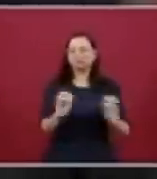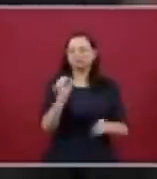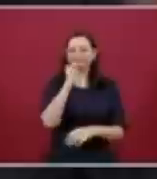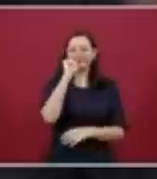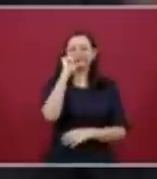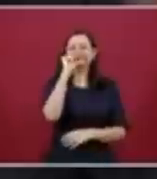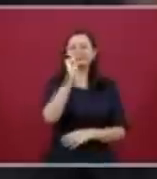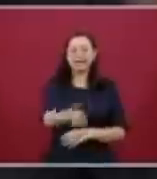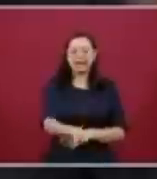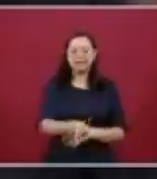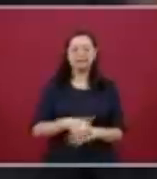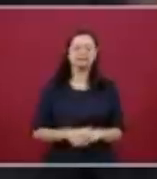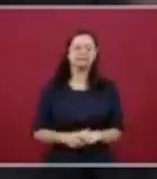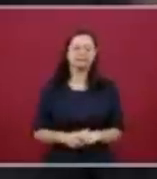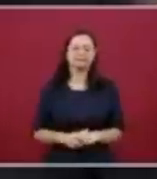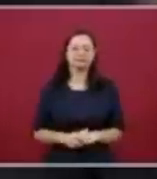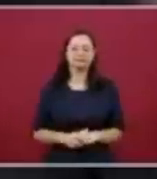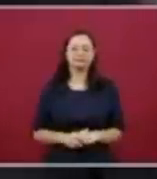caso.